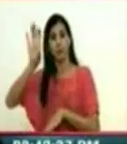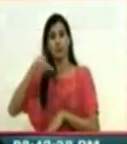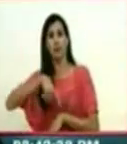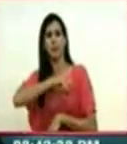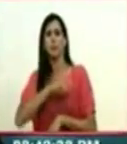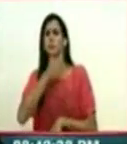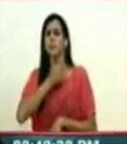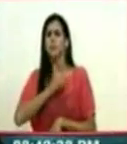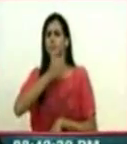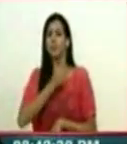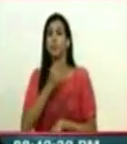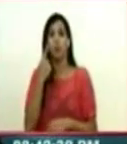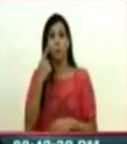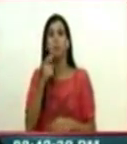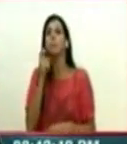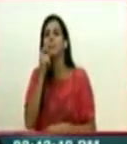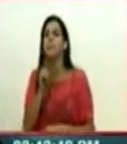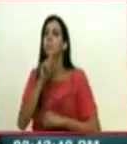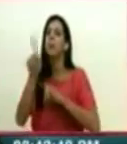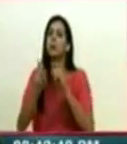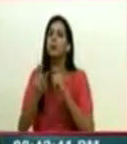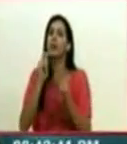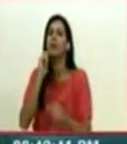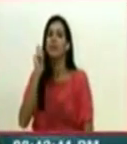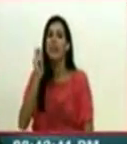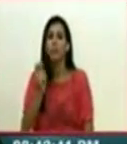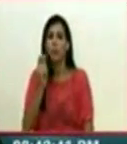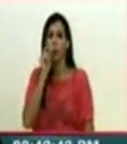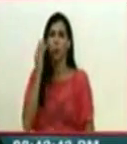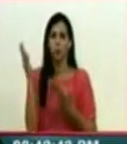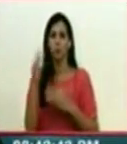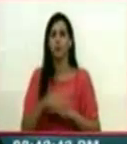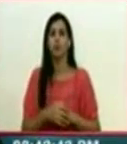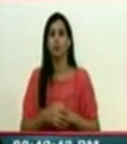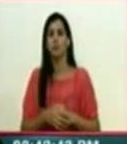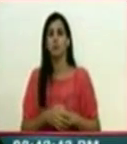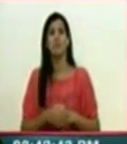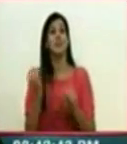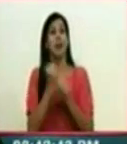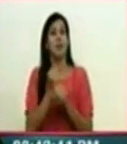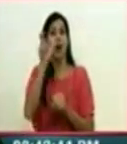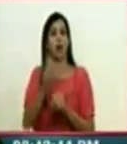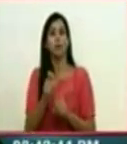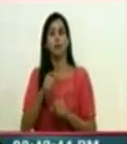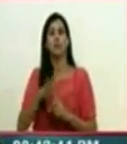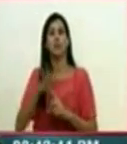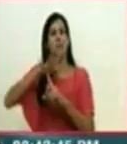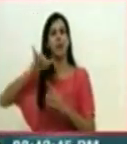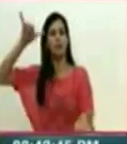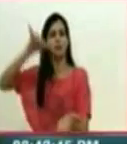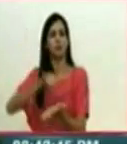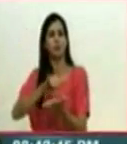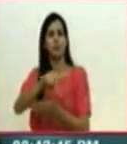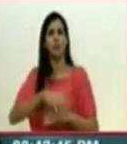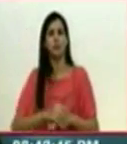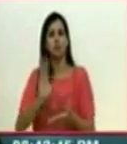crisis. Así lo pudimos constatar al conversar con el señor Aurelio Lumbreras Expósito, trabajador del terminal aéreo de la